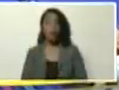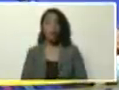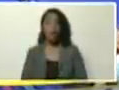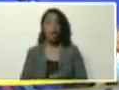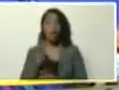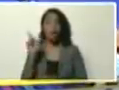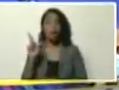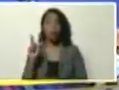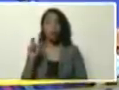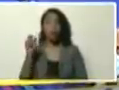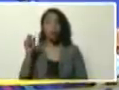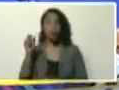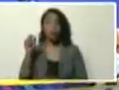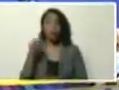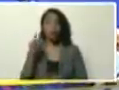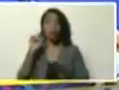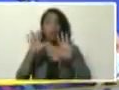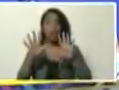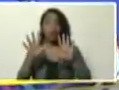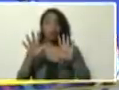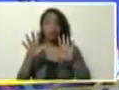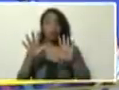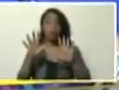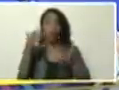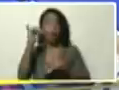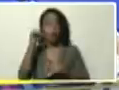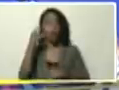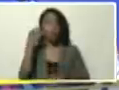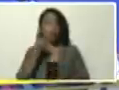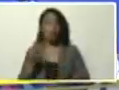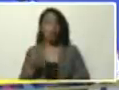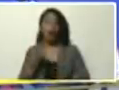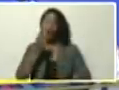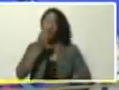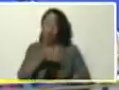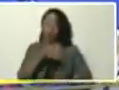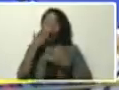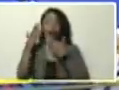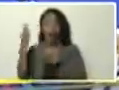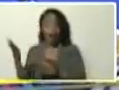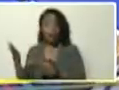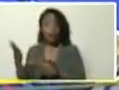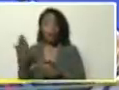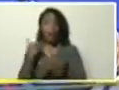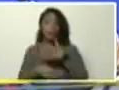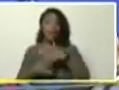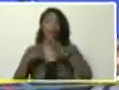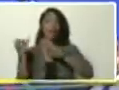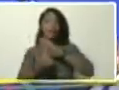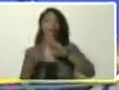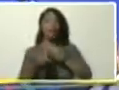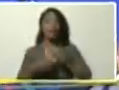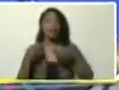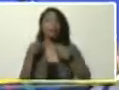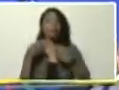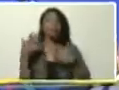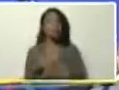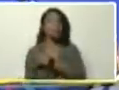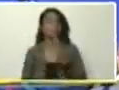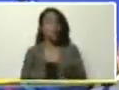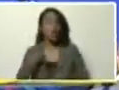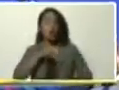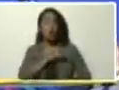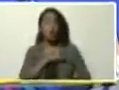Telegram, los 10, ¿verdad? Bueno. Ese va a ser el instrumento para